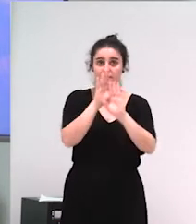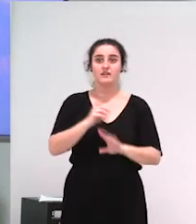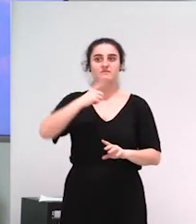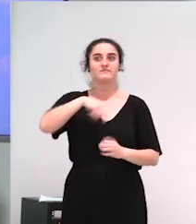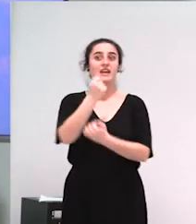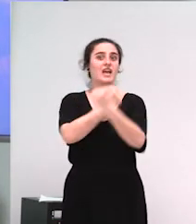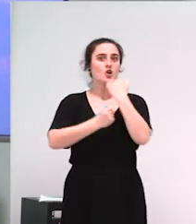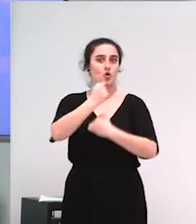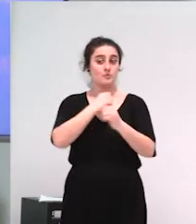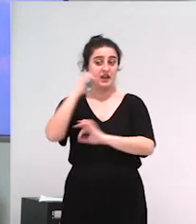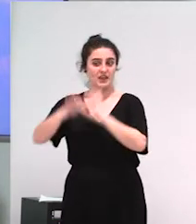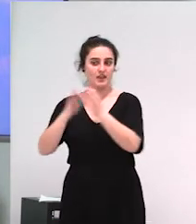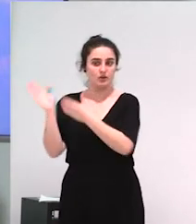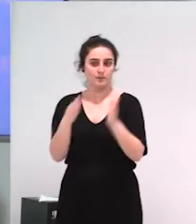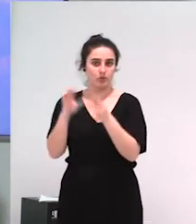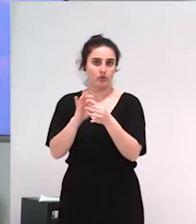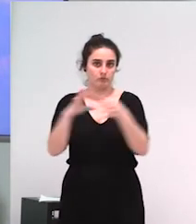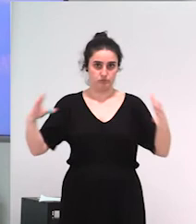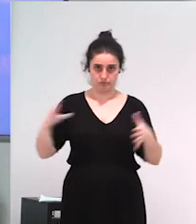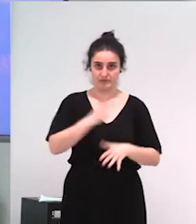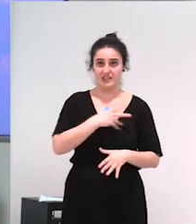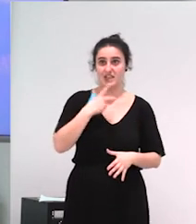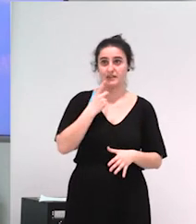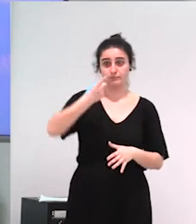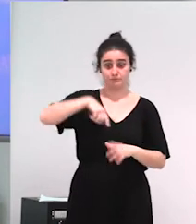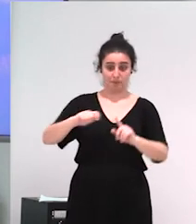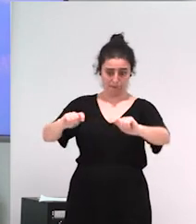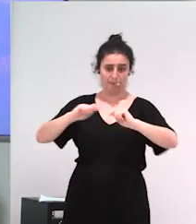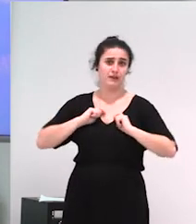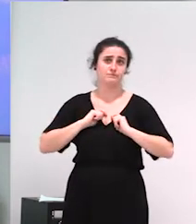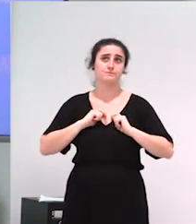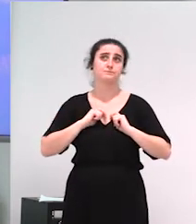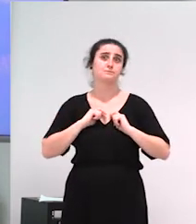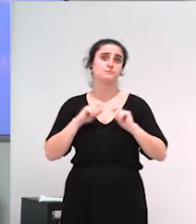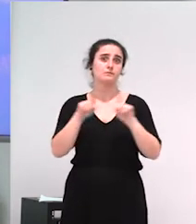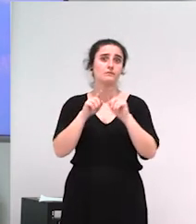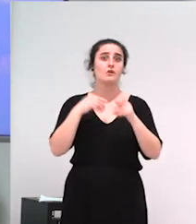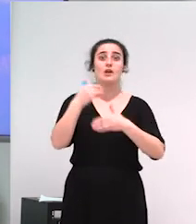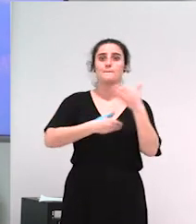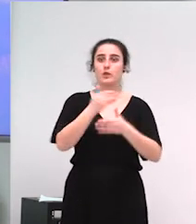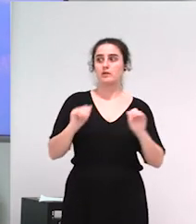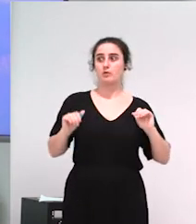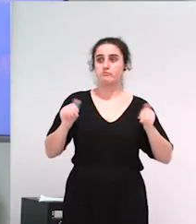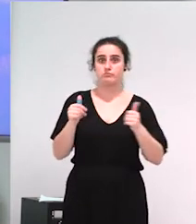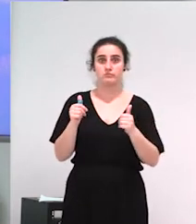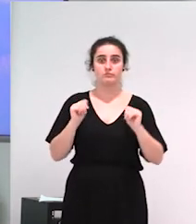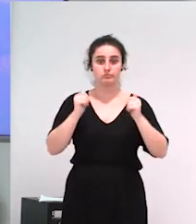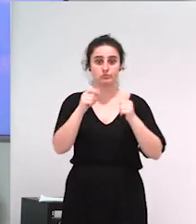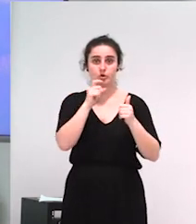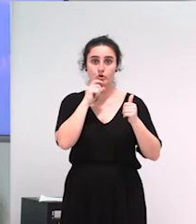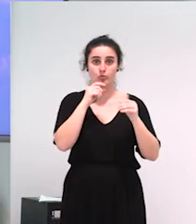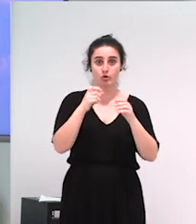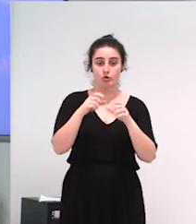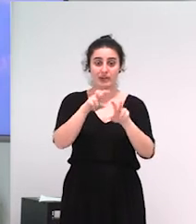de los ciclos de producción y de sostenibilidad de la vida, que nos han llevado a un proceso inicial que empezó con el cerco de